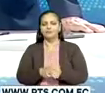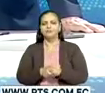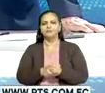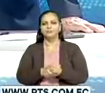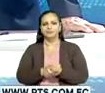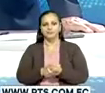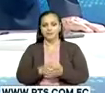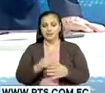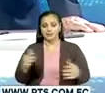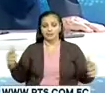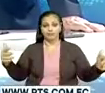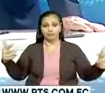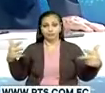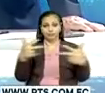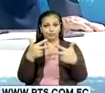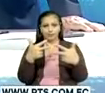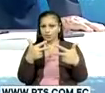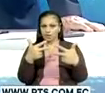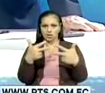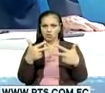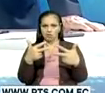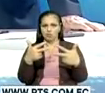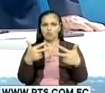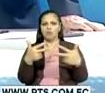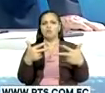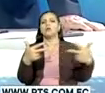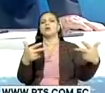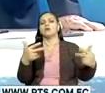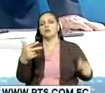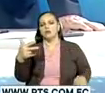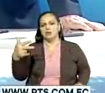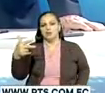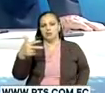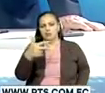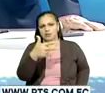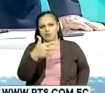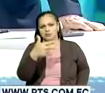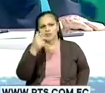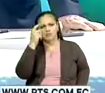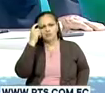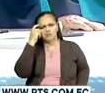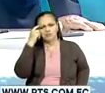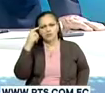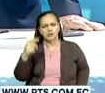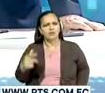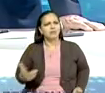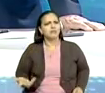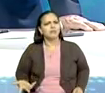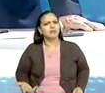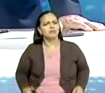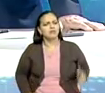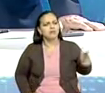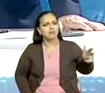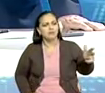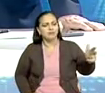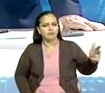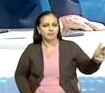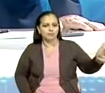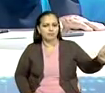las alternativas que tienen aquellos conductores que van desde el centro hacia el norte? Ya, si nosotros venimos desde